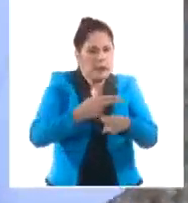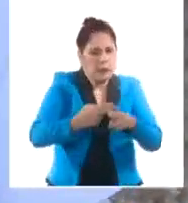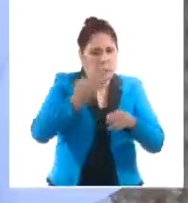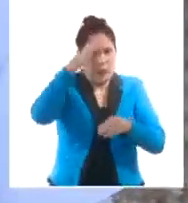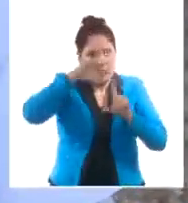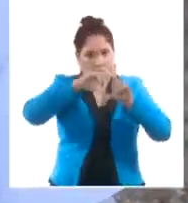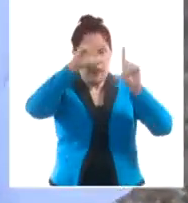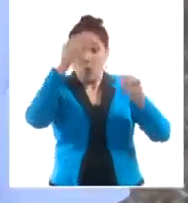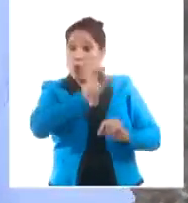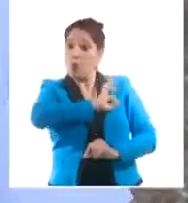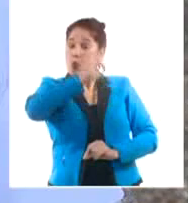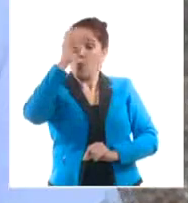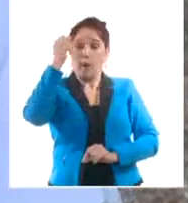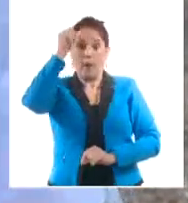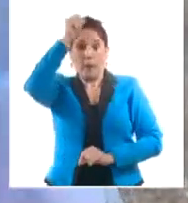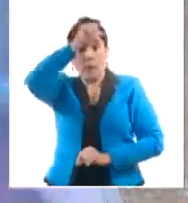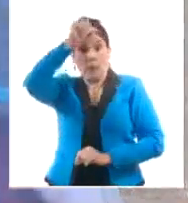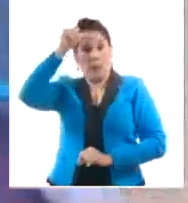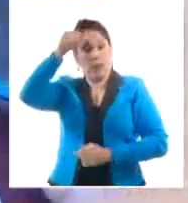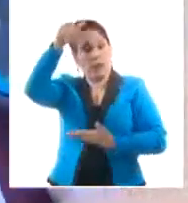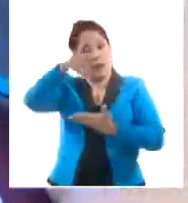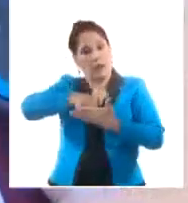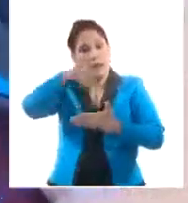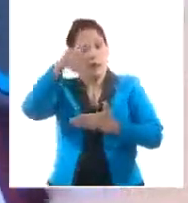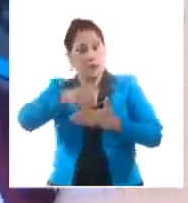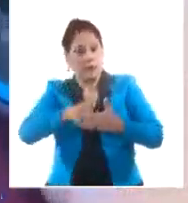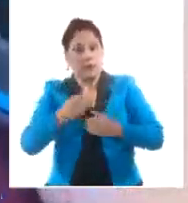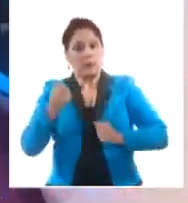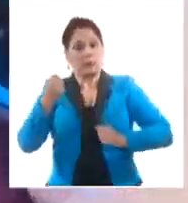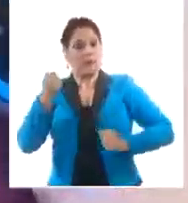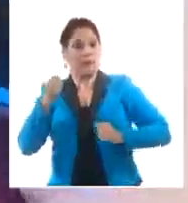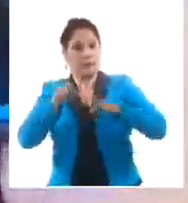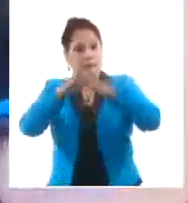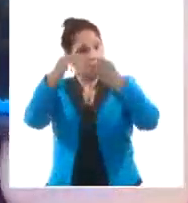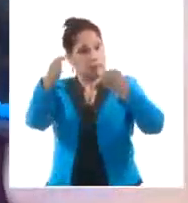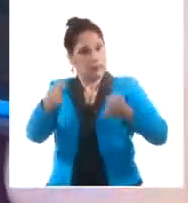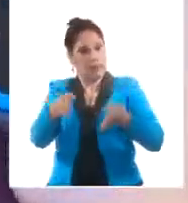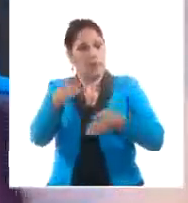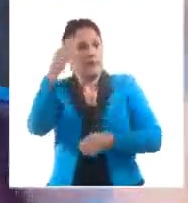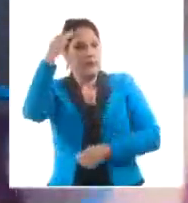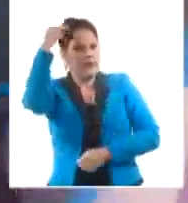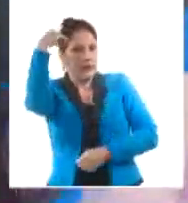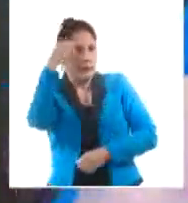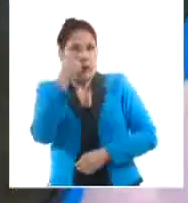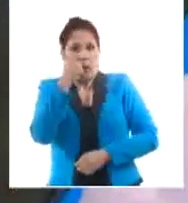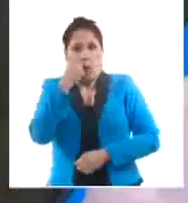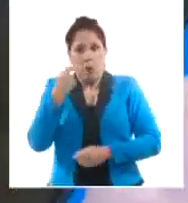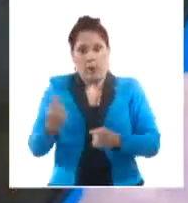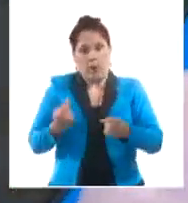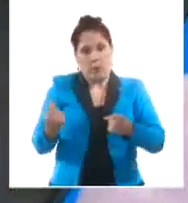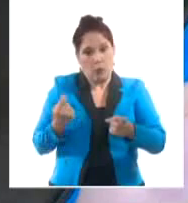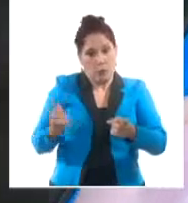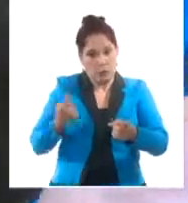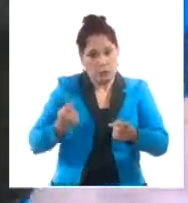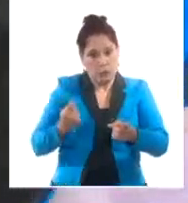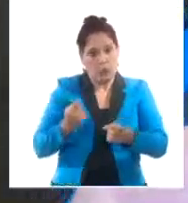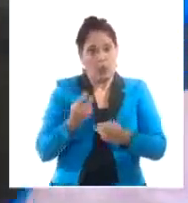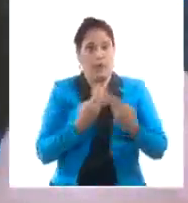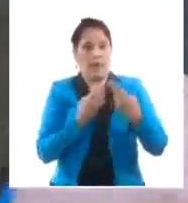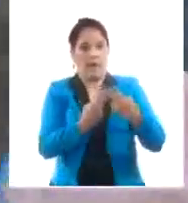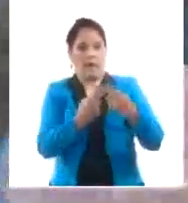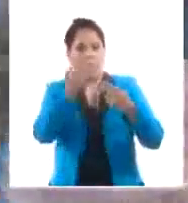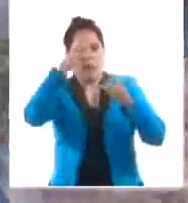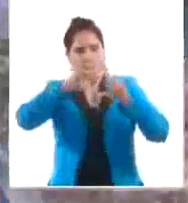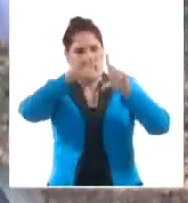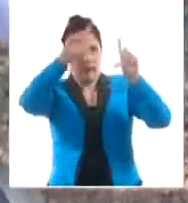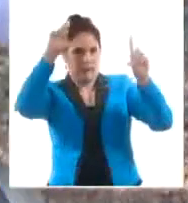pero nunca imaginó aquel domingo de elecciones, mientras custodiaba su urna, conocer a un combatiente revolucionario, héroe de la República